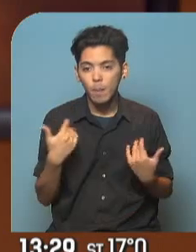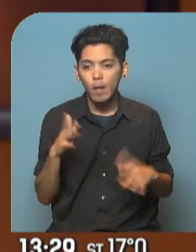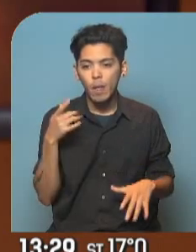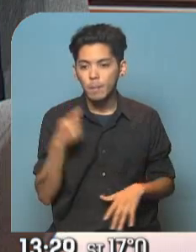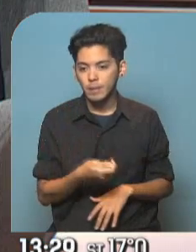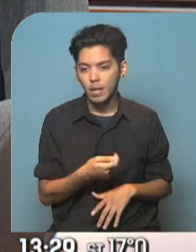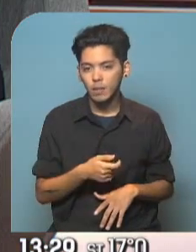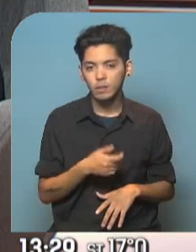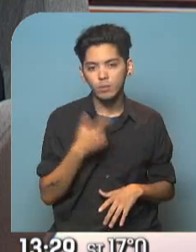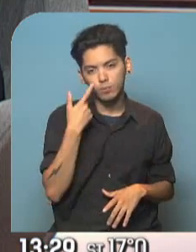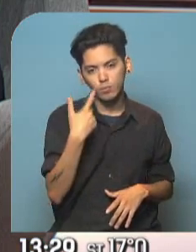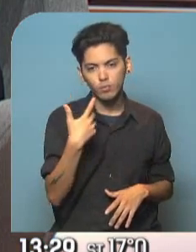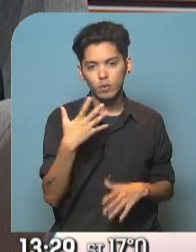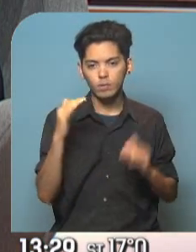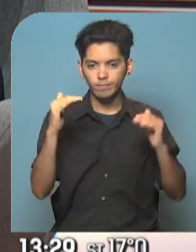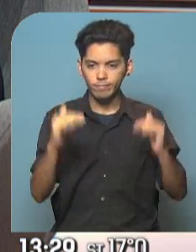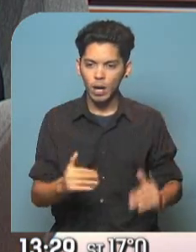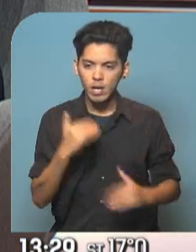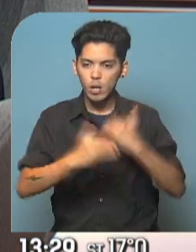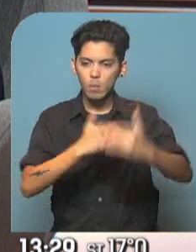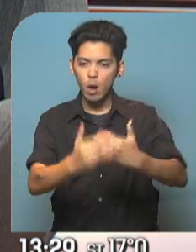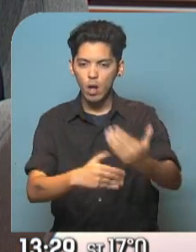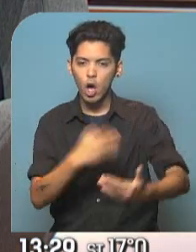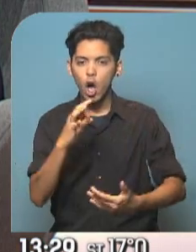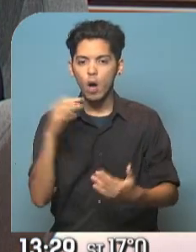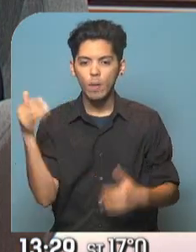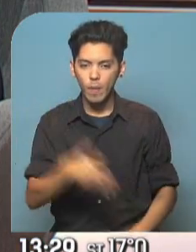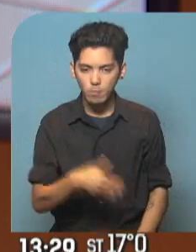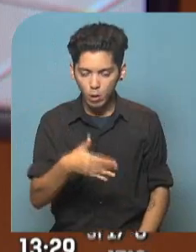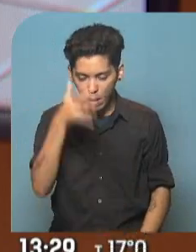matar. Claro, claro, disminuye el progreso si se quiere o lo ralentiza. Muchas gracias, Juan Antonio Lázaro. Juan Antonio,